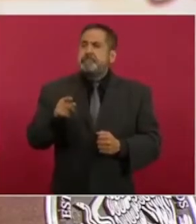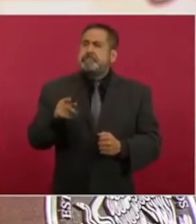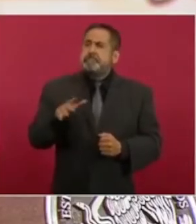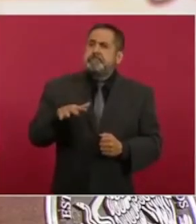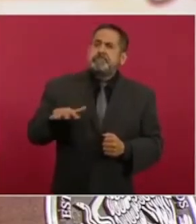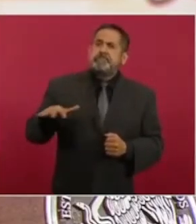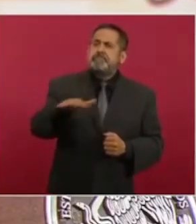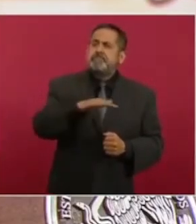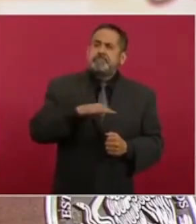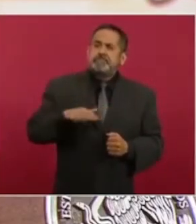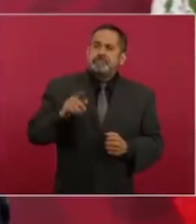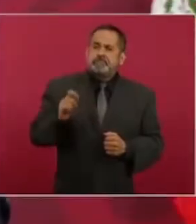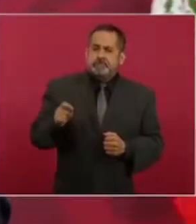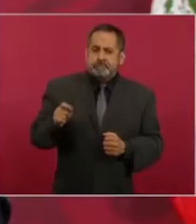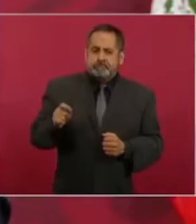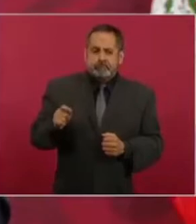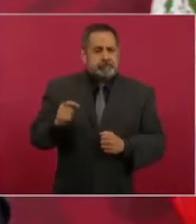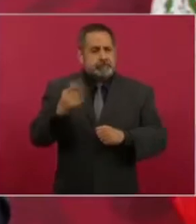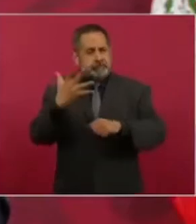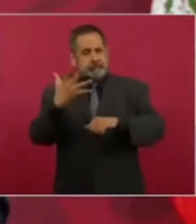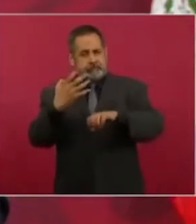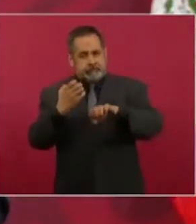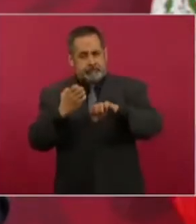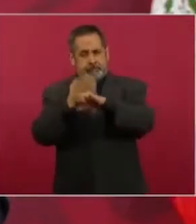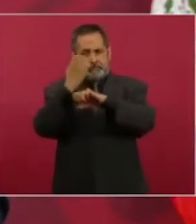en los 5 estados